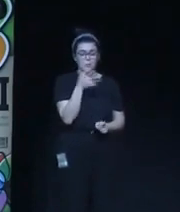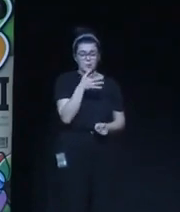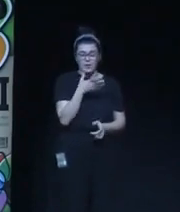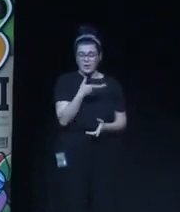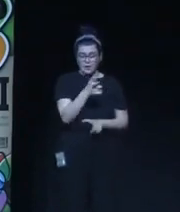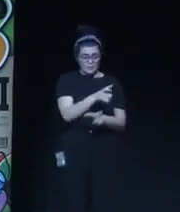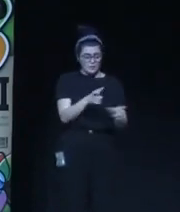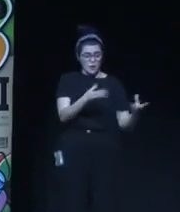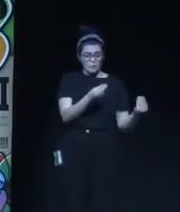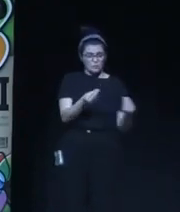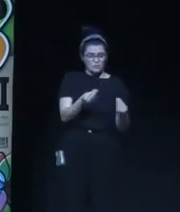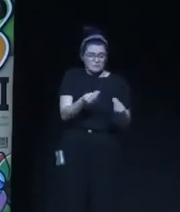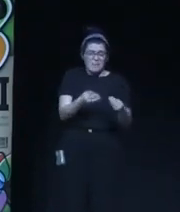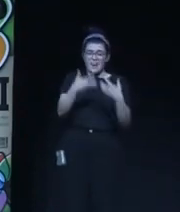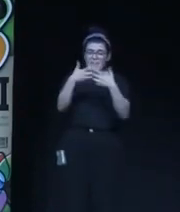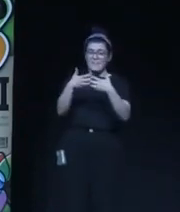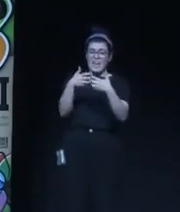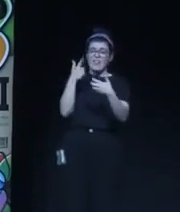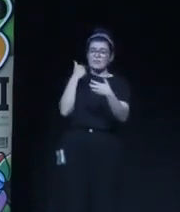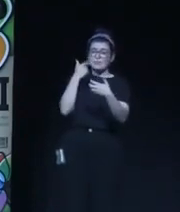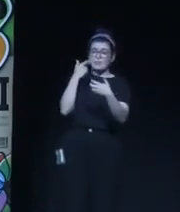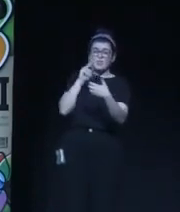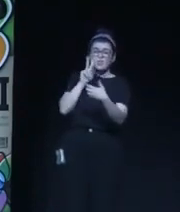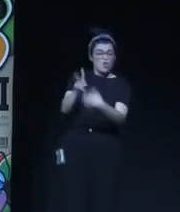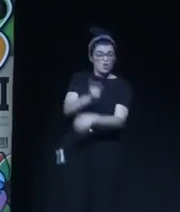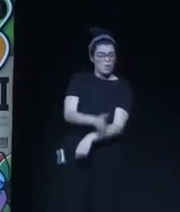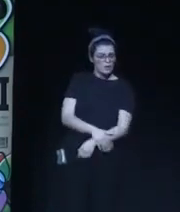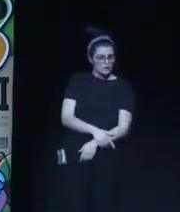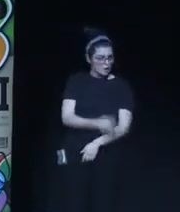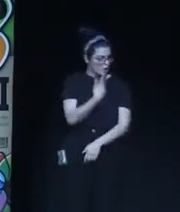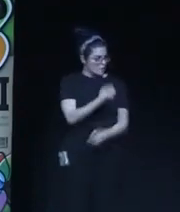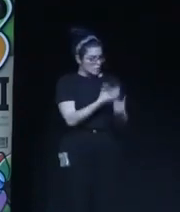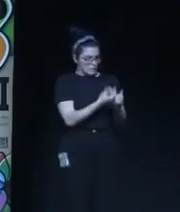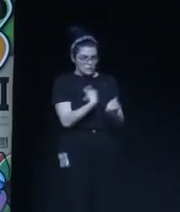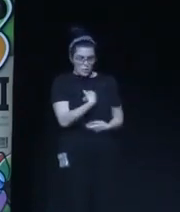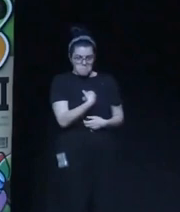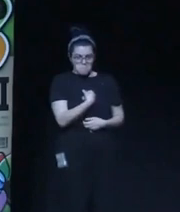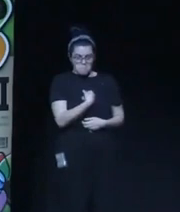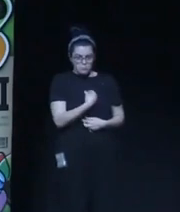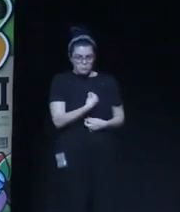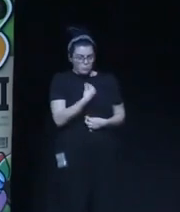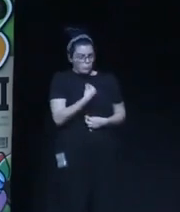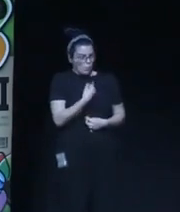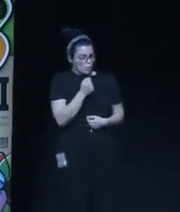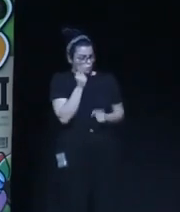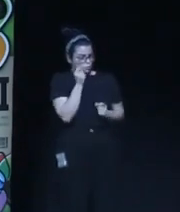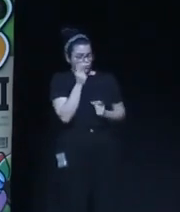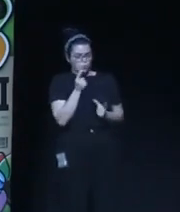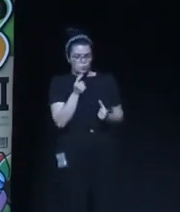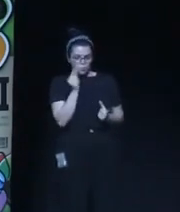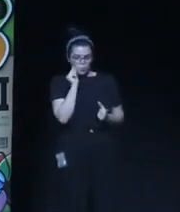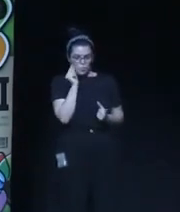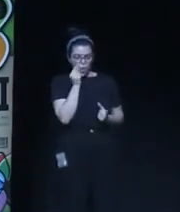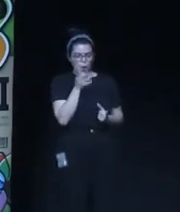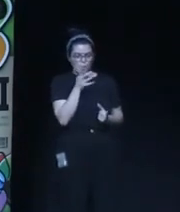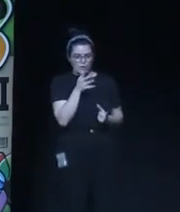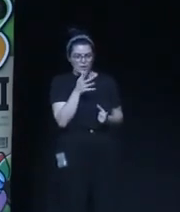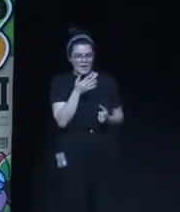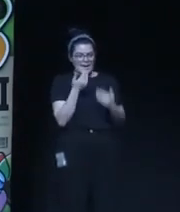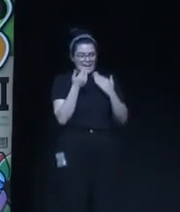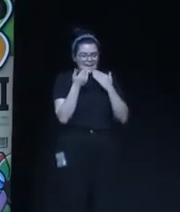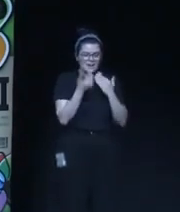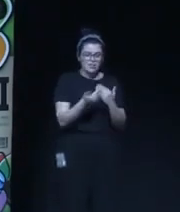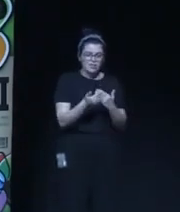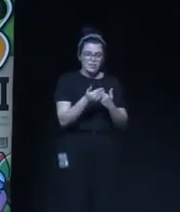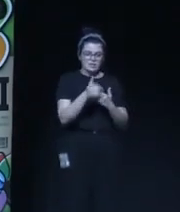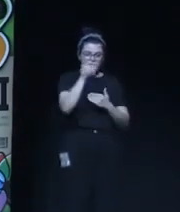no ven la refinería. Y esto a mí cuando me lo contabas me impactaba, ¿no? Porque me decías, no, es que a través del corto hemos vuelto a ver lo que es